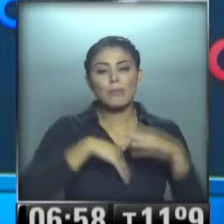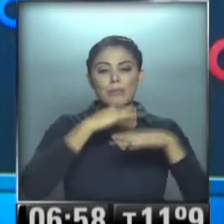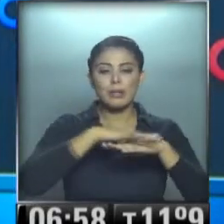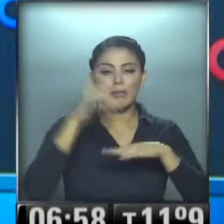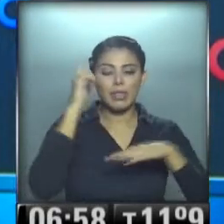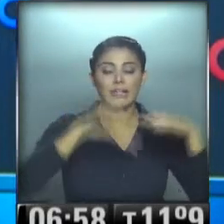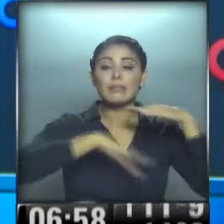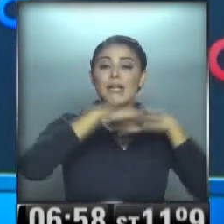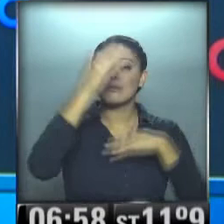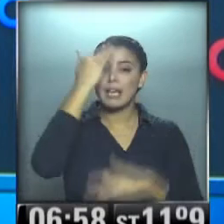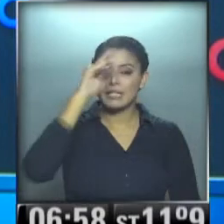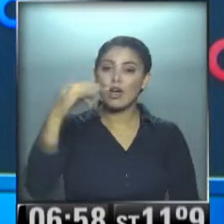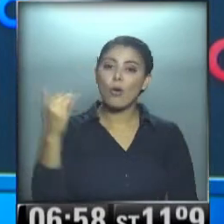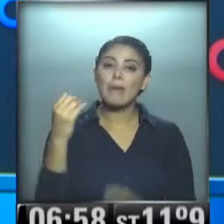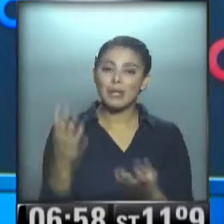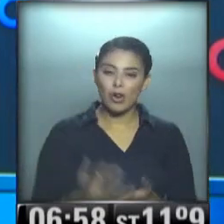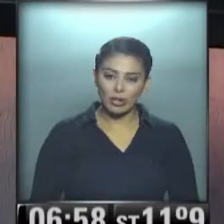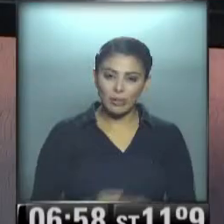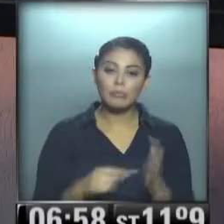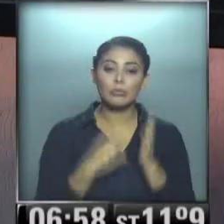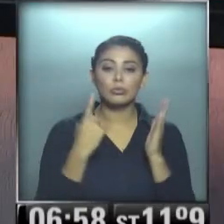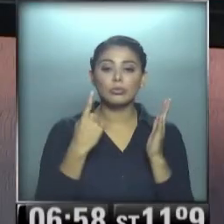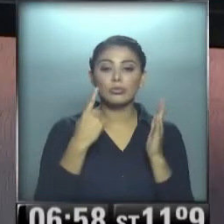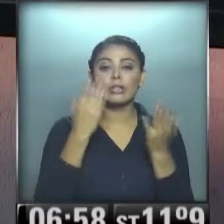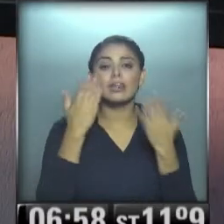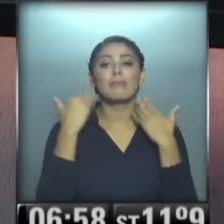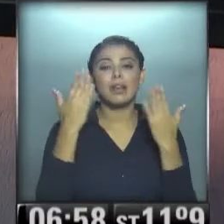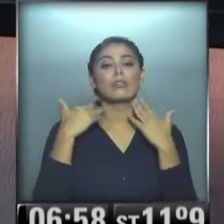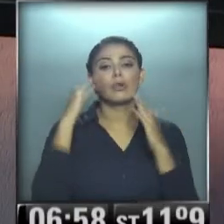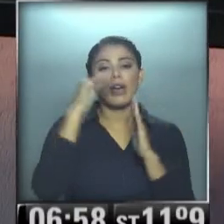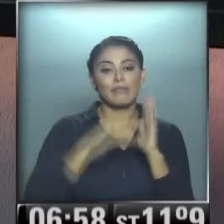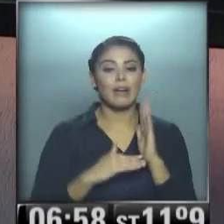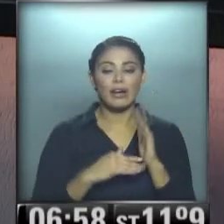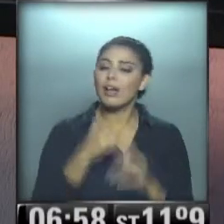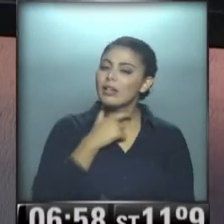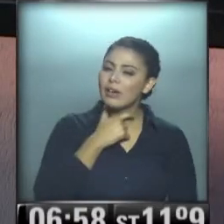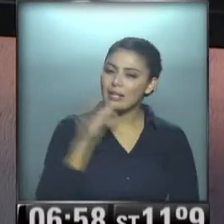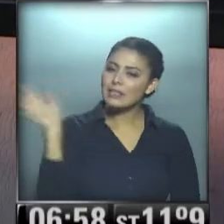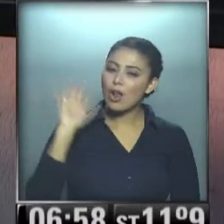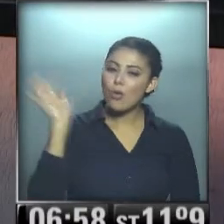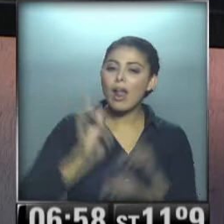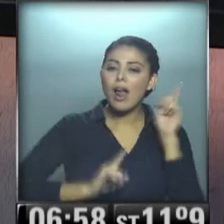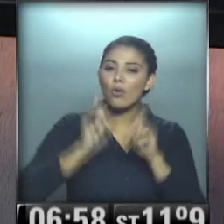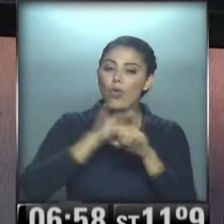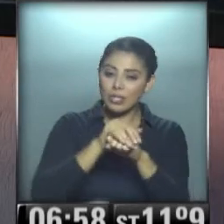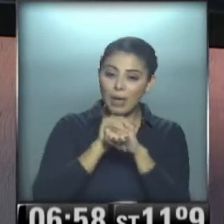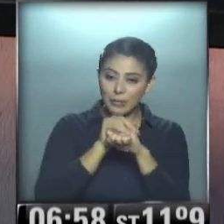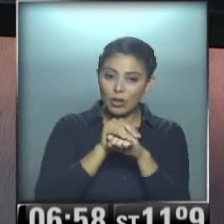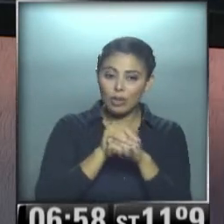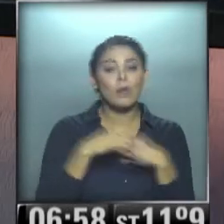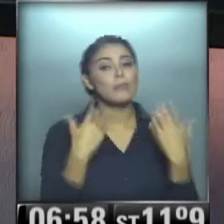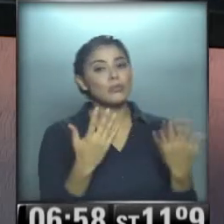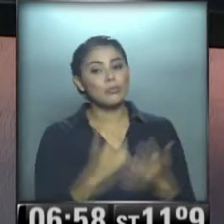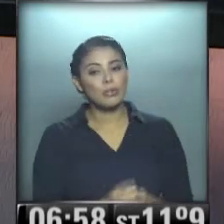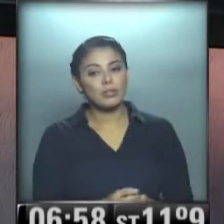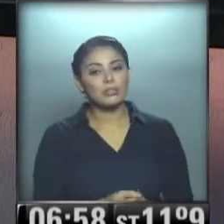15. Y ya el jueves mejora, Cari, pero con descenso de temperatura. ¿Qué te parece si saludamos a alguno de nuestros amigos? Por